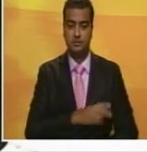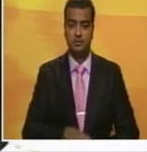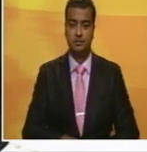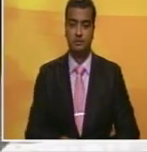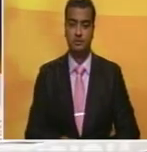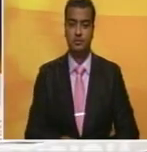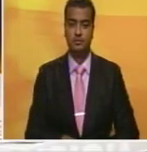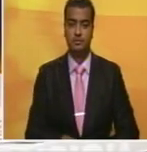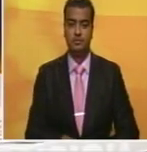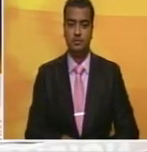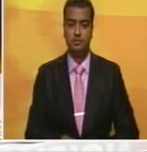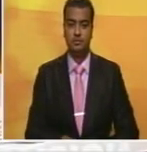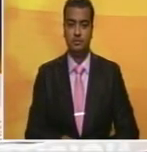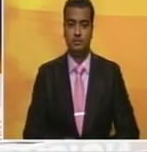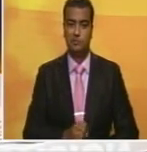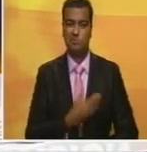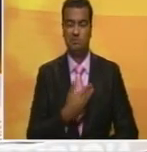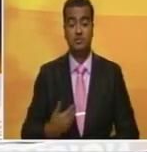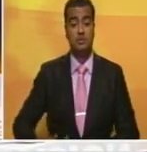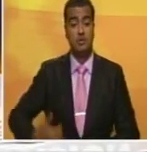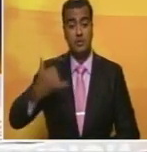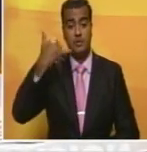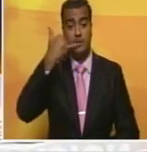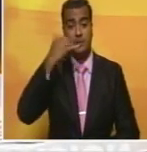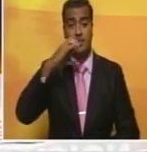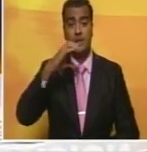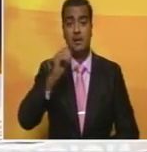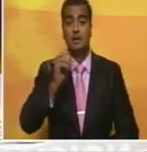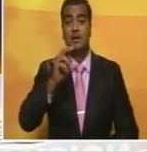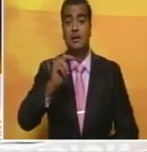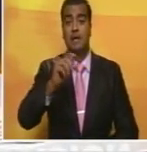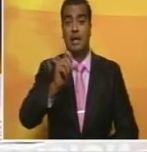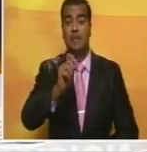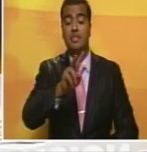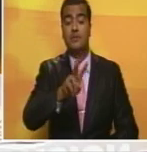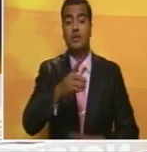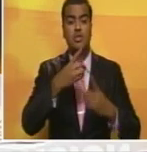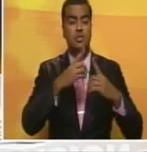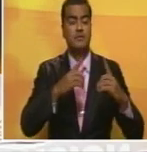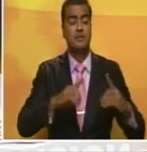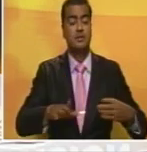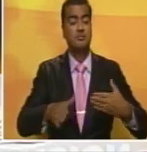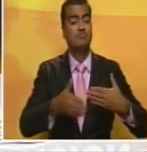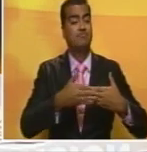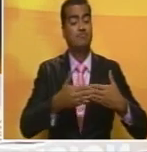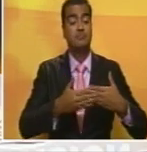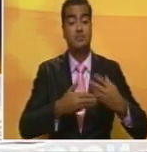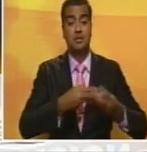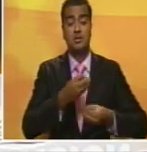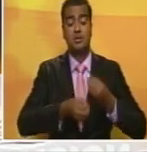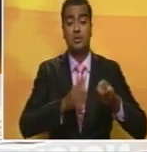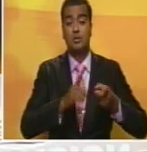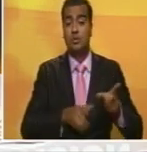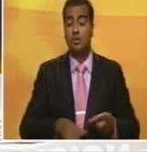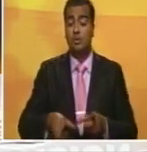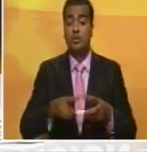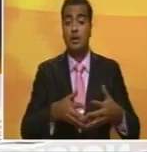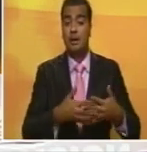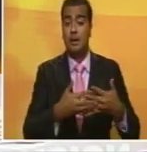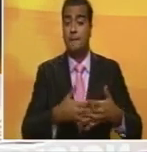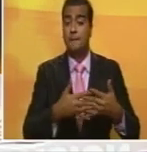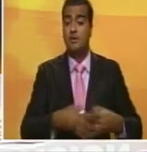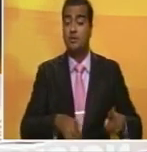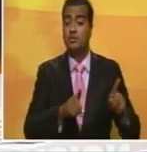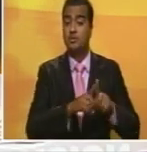Noticiero Brevisión. El presidente de CanTV, José Manuel Fernández, denunció los diferentes cortes que se dieron en varias redes de la empresa, lo que